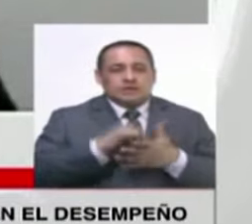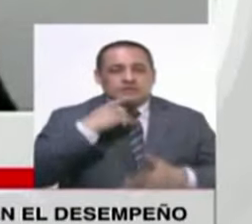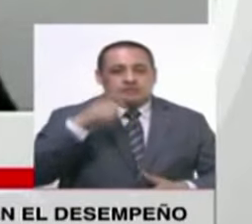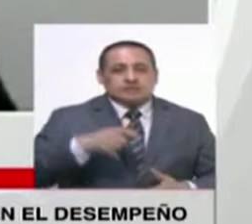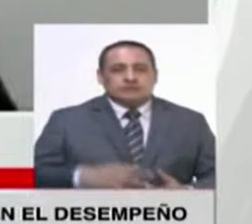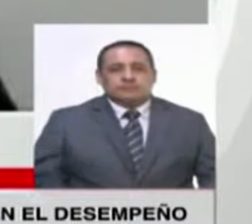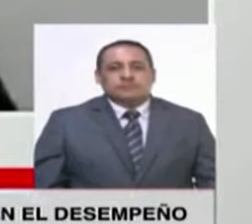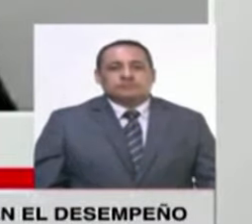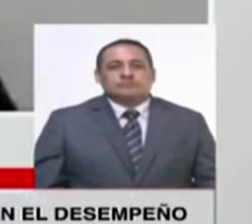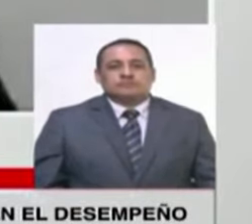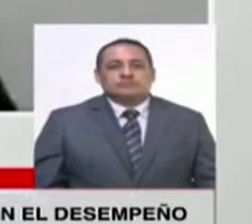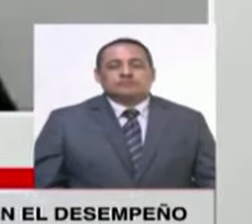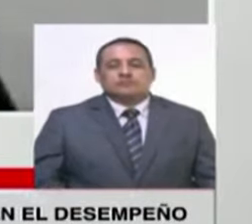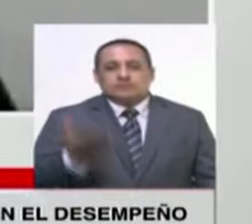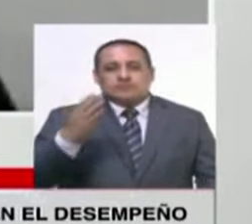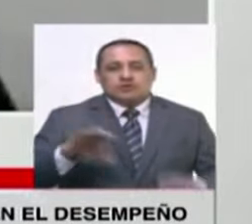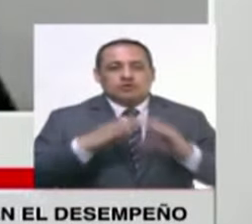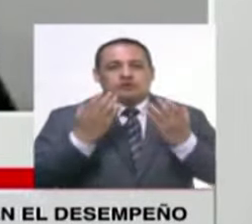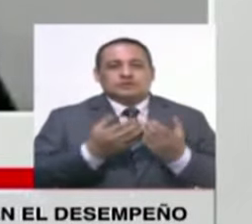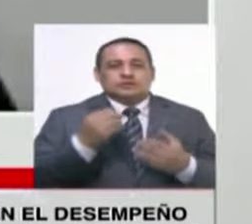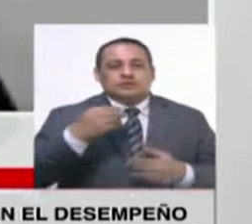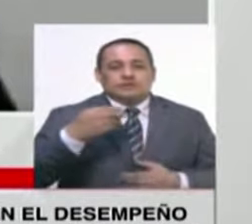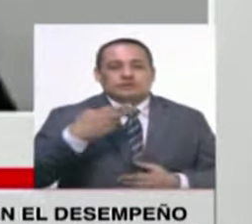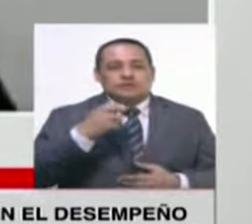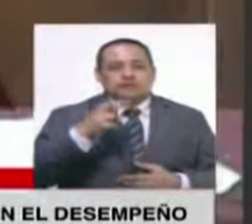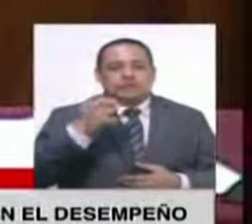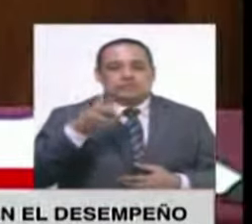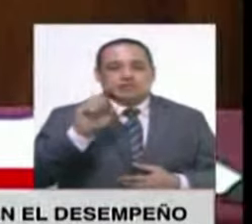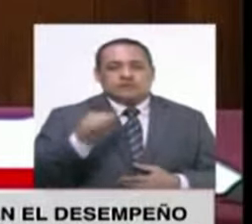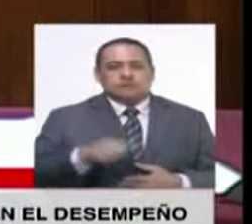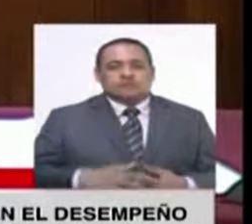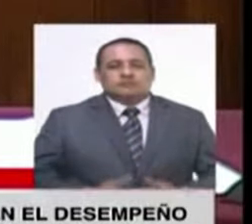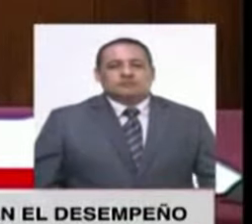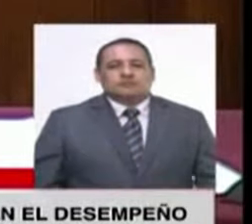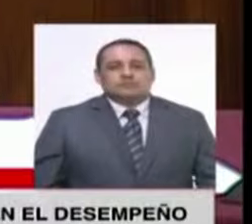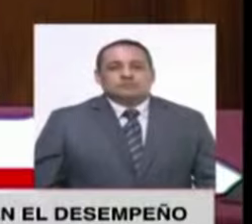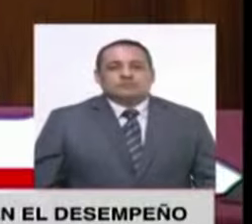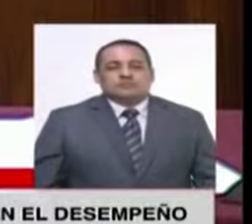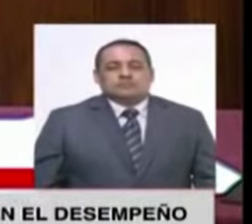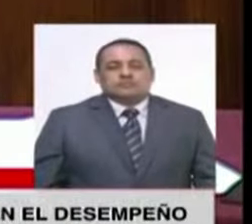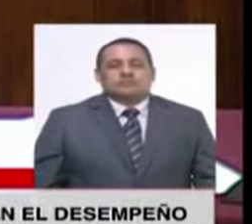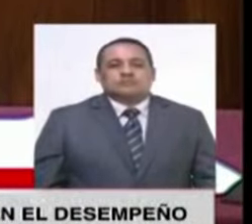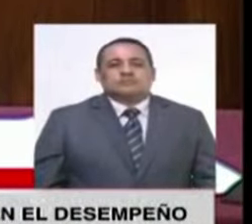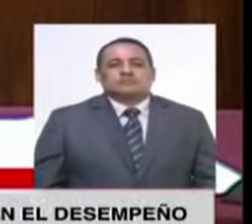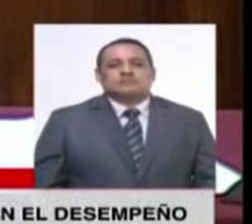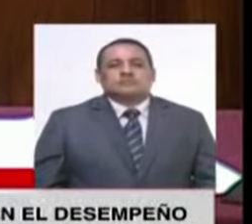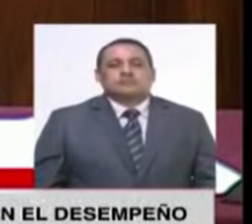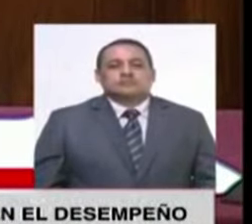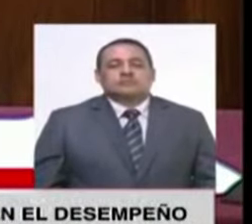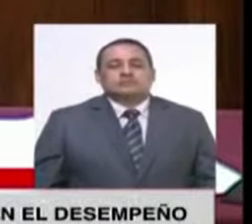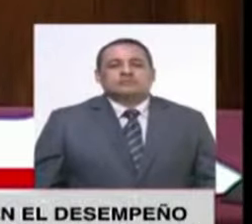pertinentes. Congresista Helera, tiene usted el uso de la palabra. Congresista Helera.